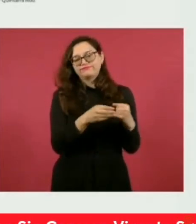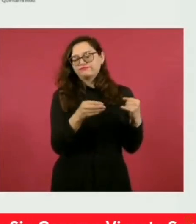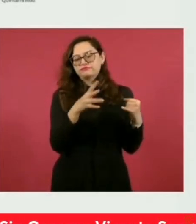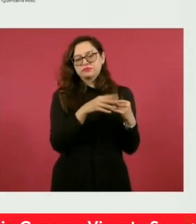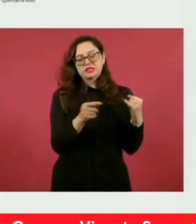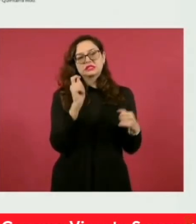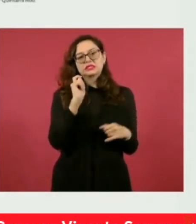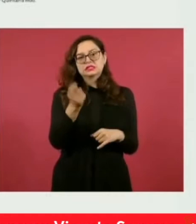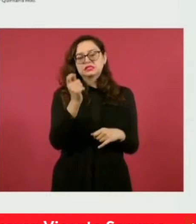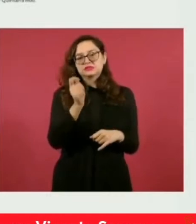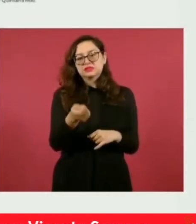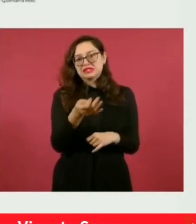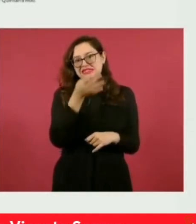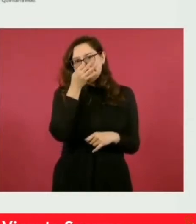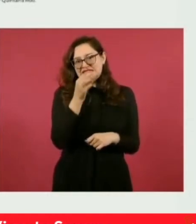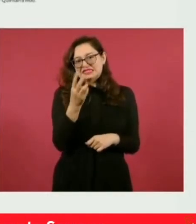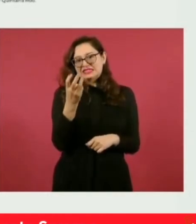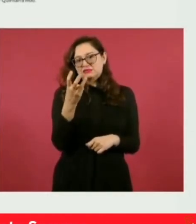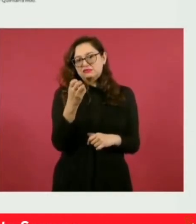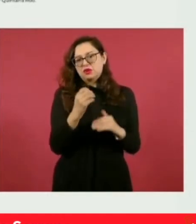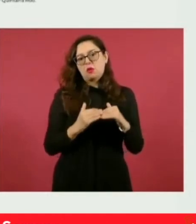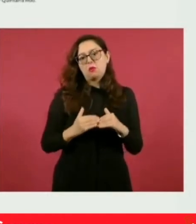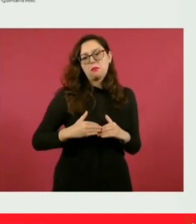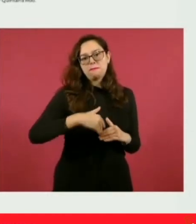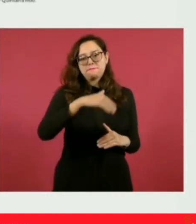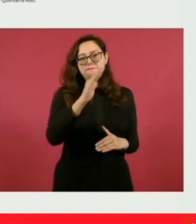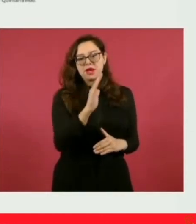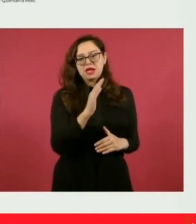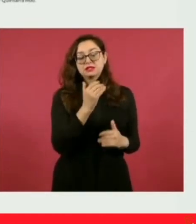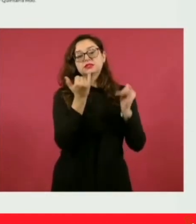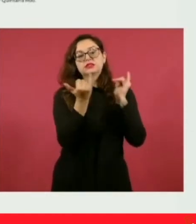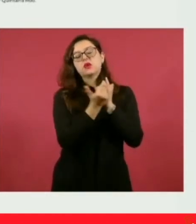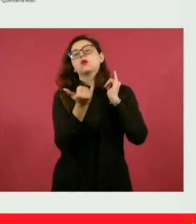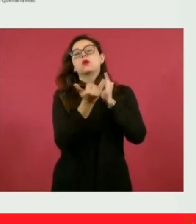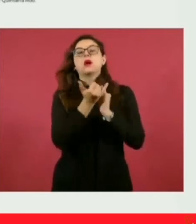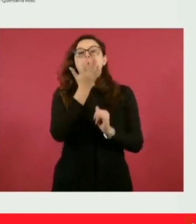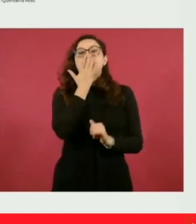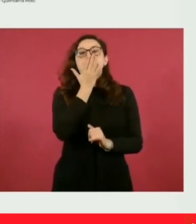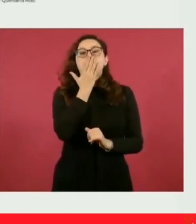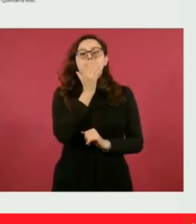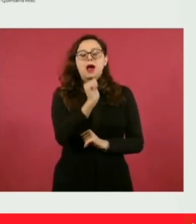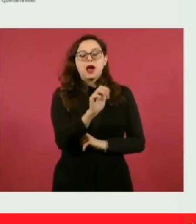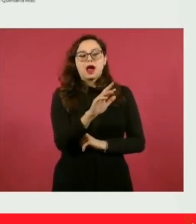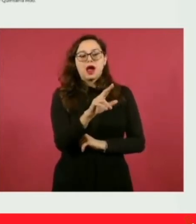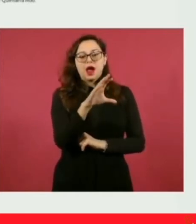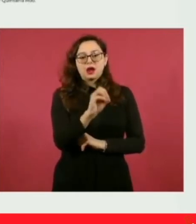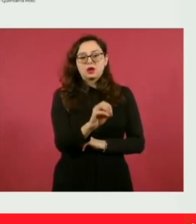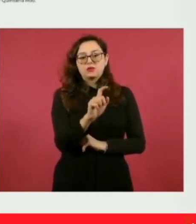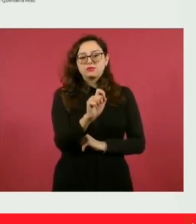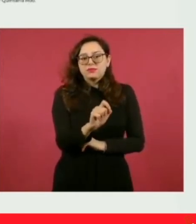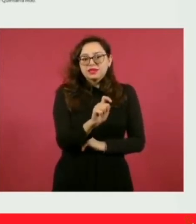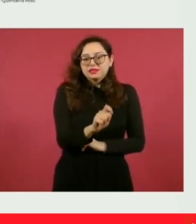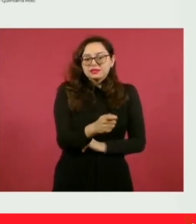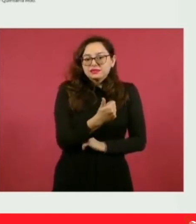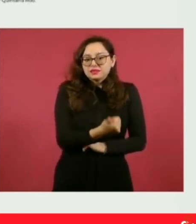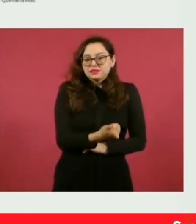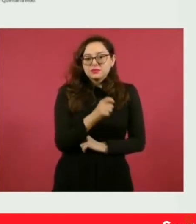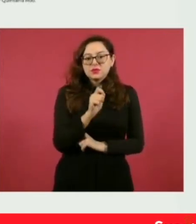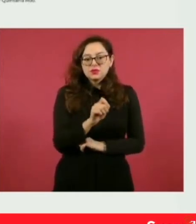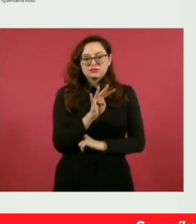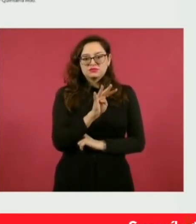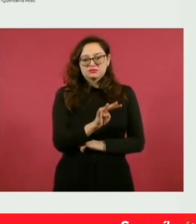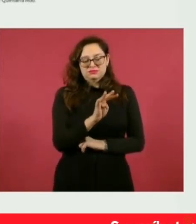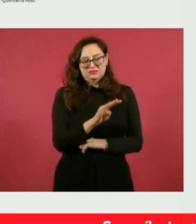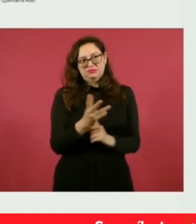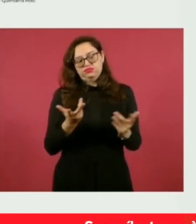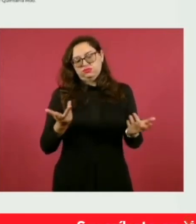del promedio. Seguimos viendo a una franquicia de Arco allá en Sonora con el precio en 26.19, casos donde están